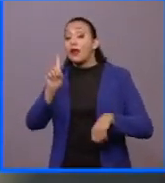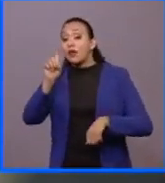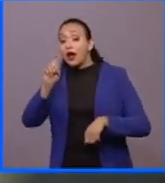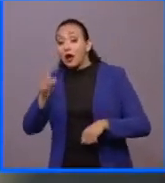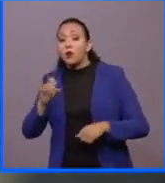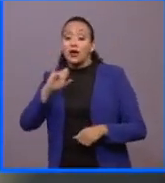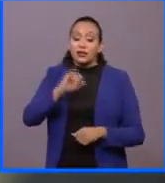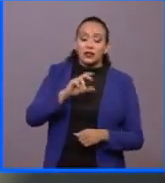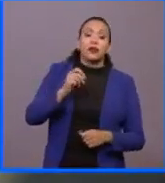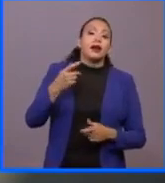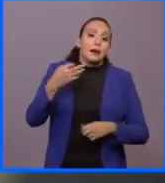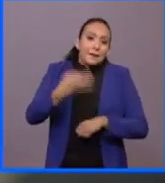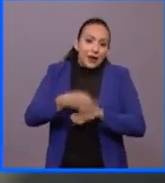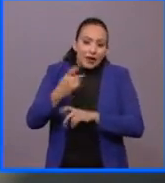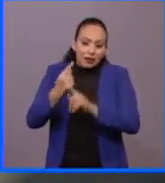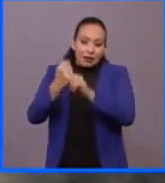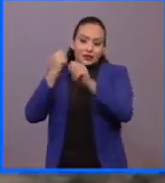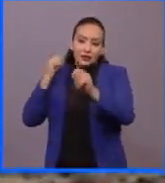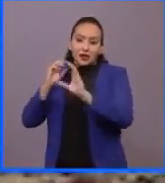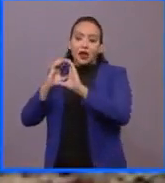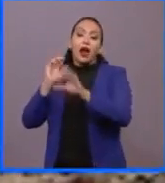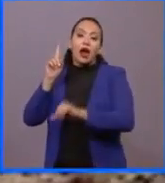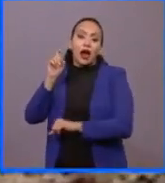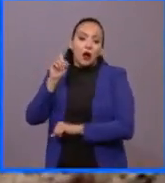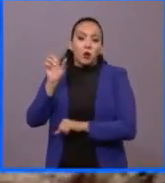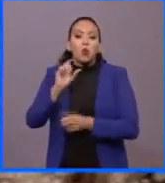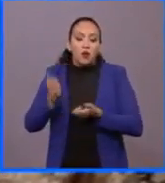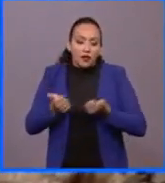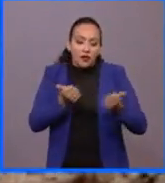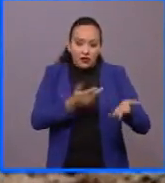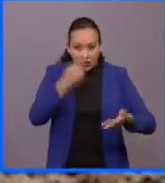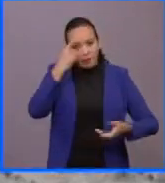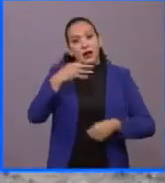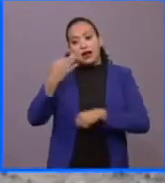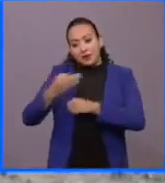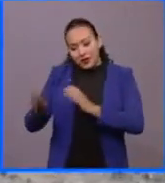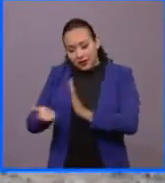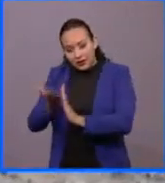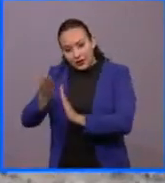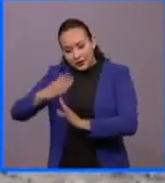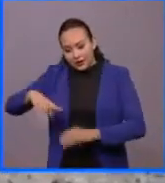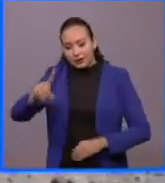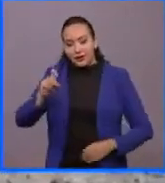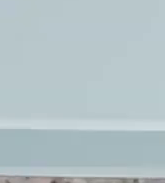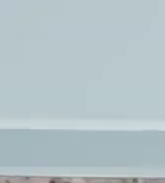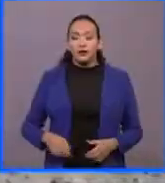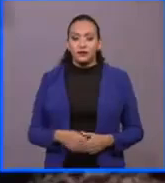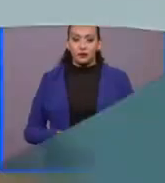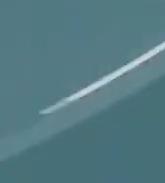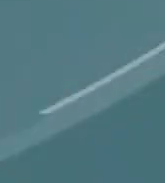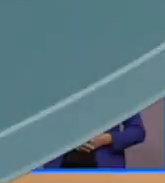mediante pipas mientras dura la obra. Para el canal del Poder Judicial de la Federación, Jesús Daza.